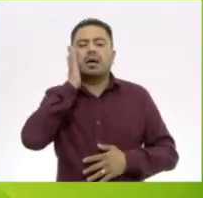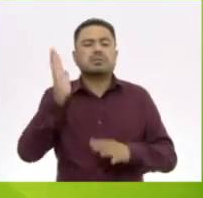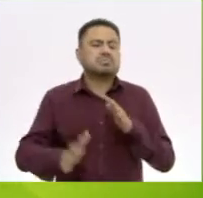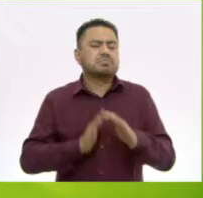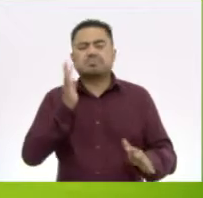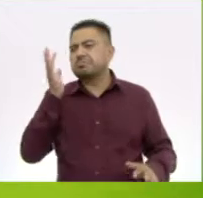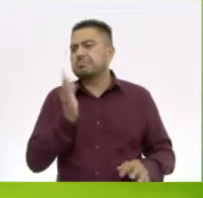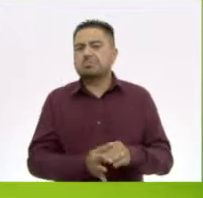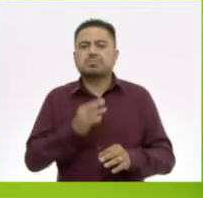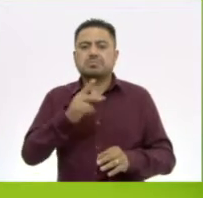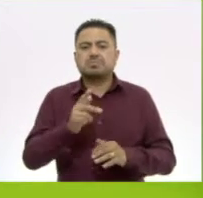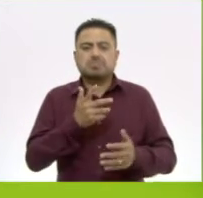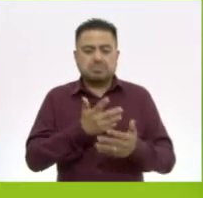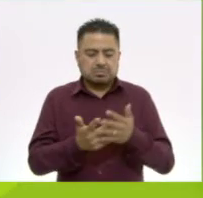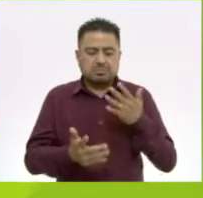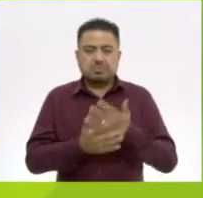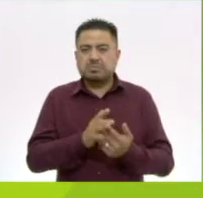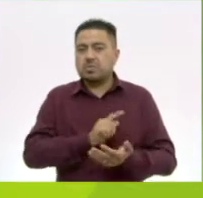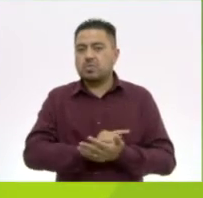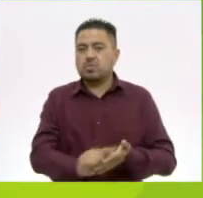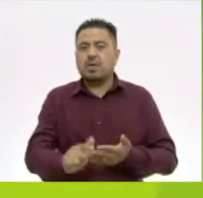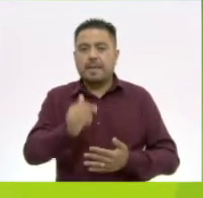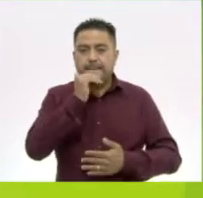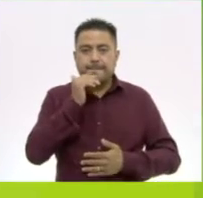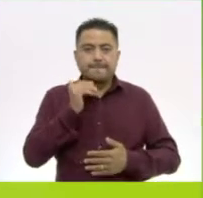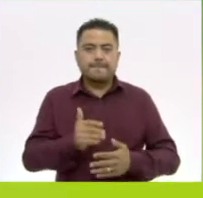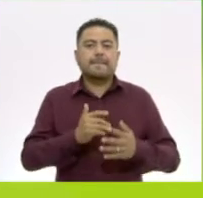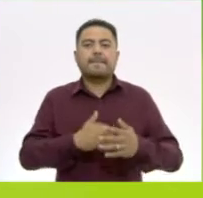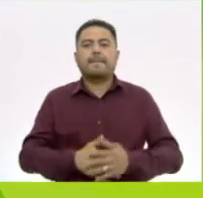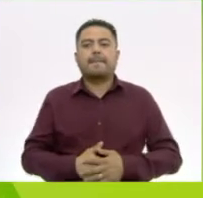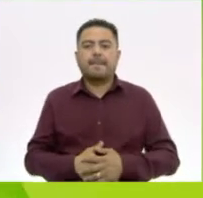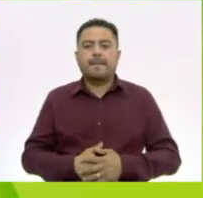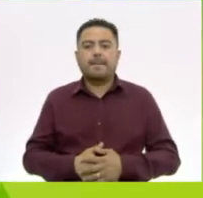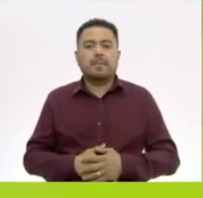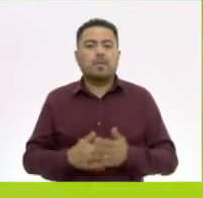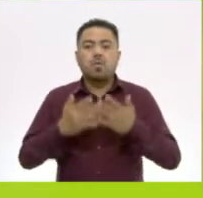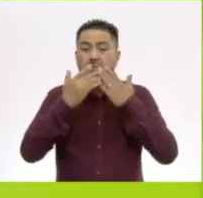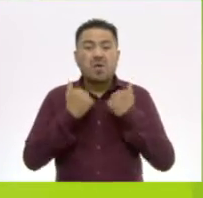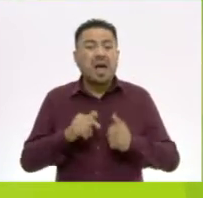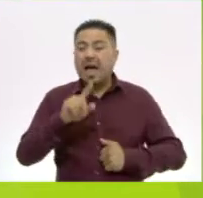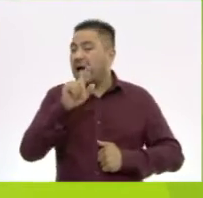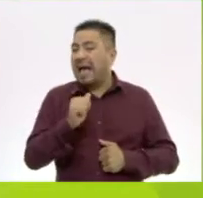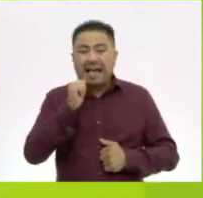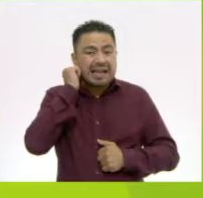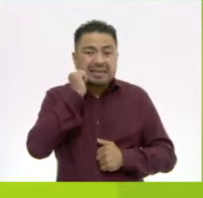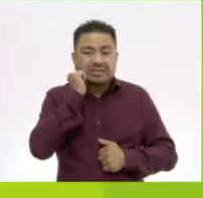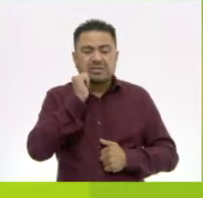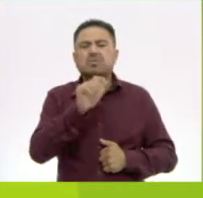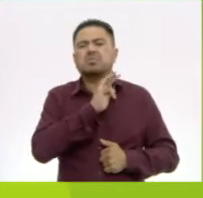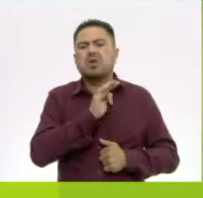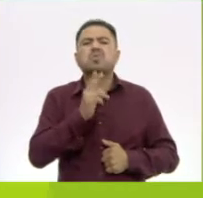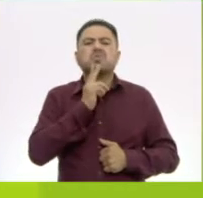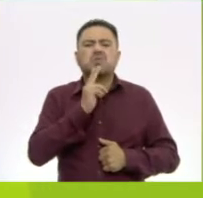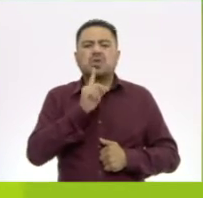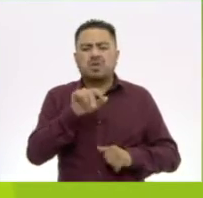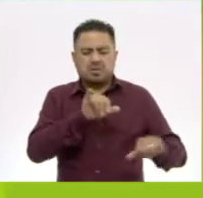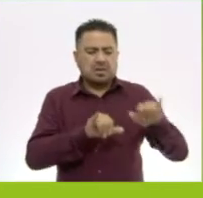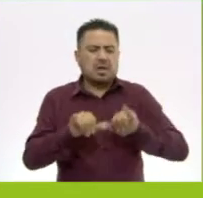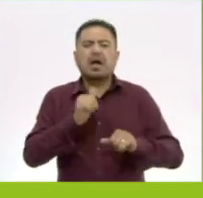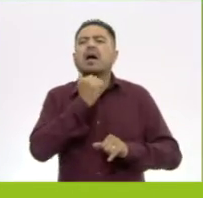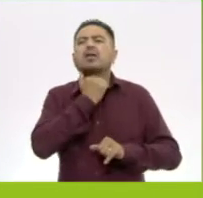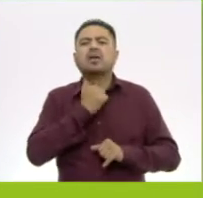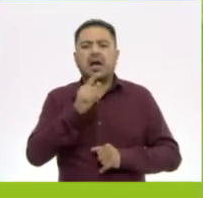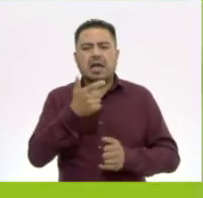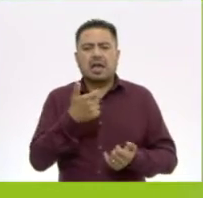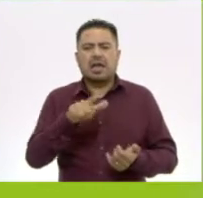listo sus manos están limpias si no tienes agua y jabón usa desinfectantes a base de